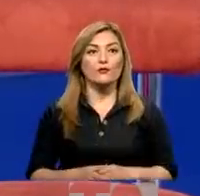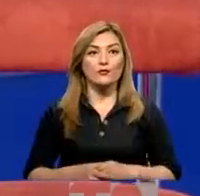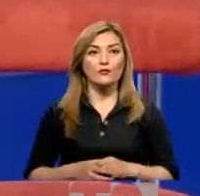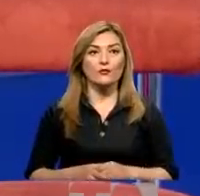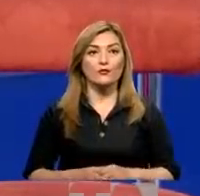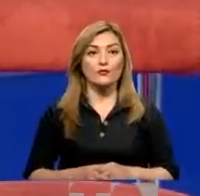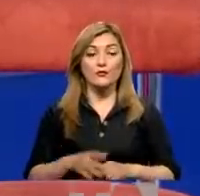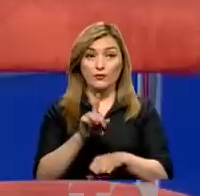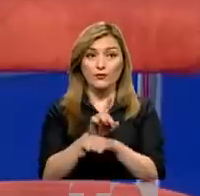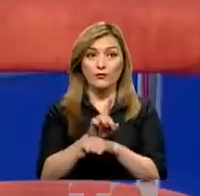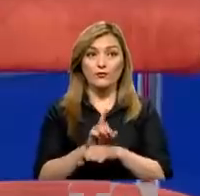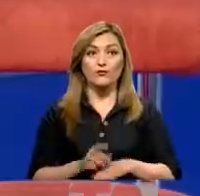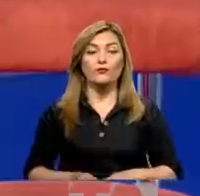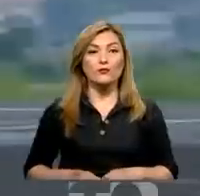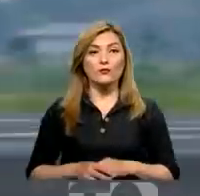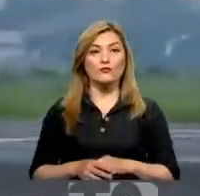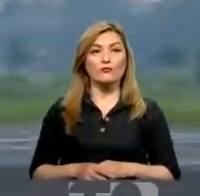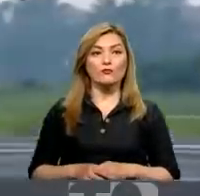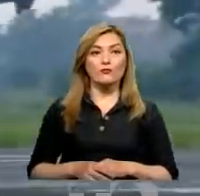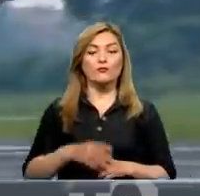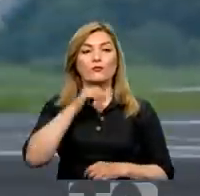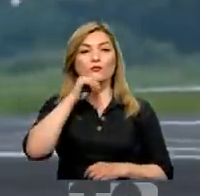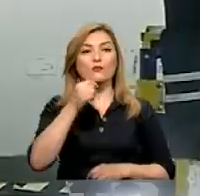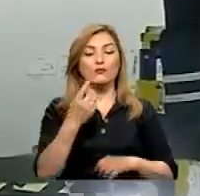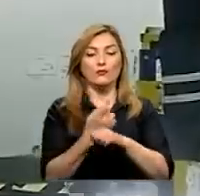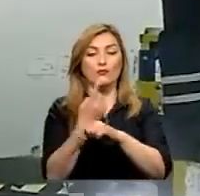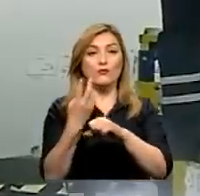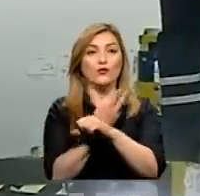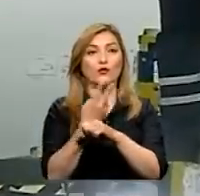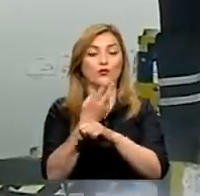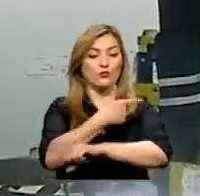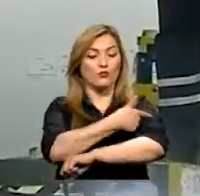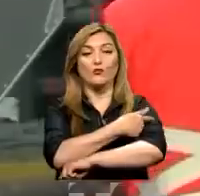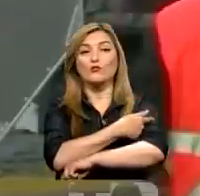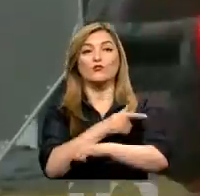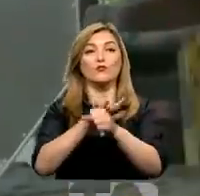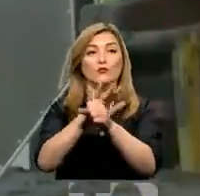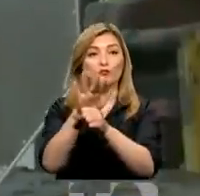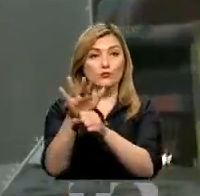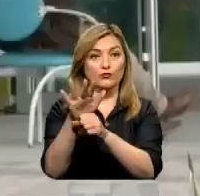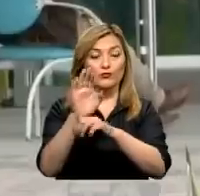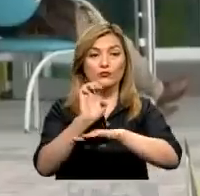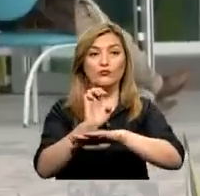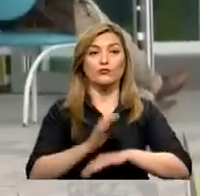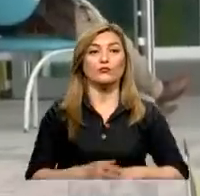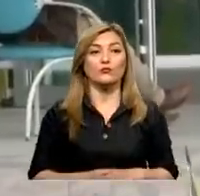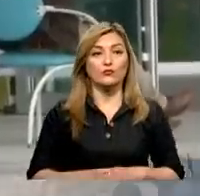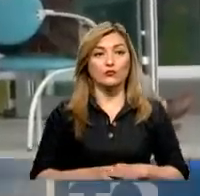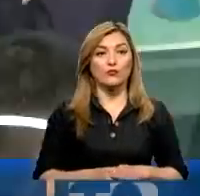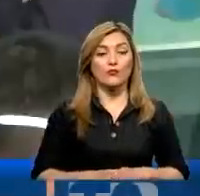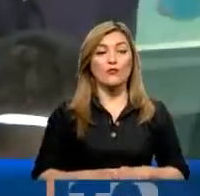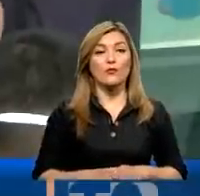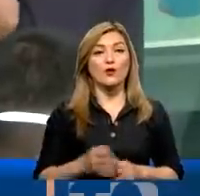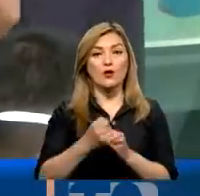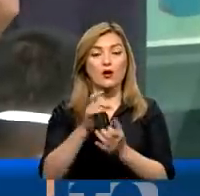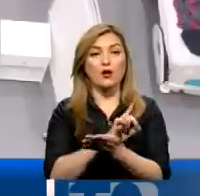su personal médico. Faltan pocas horas para que lleguen las vacunas del COVID-19 a Ecuador y en estas últimas